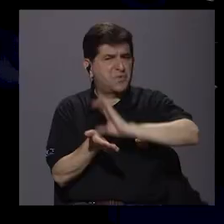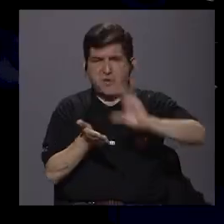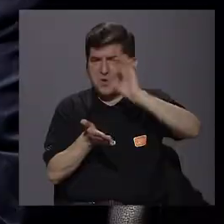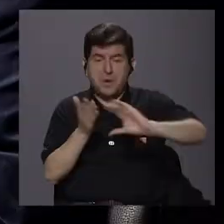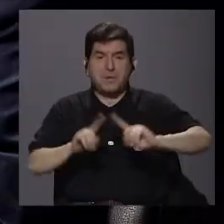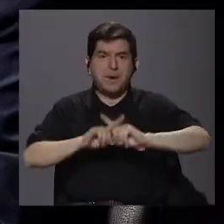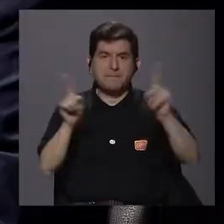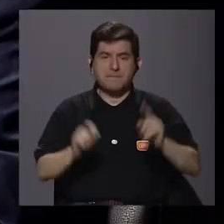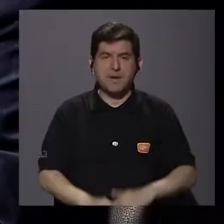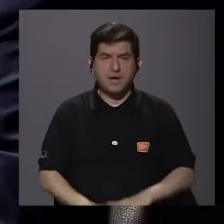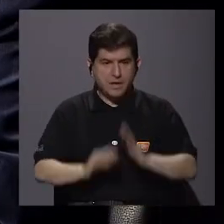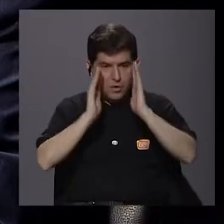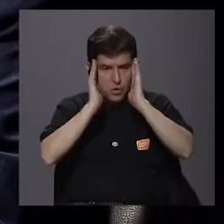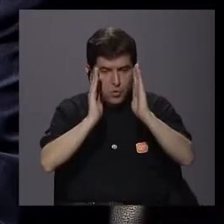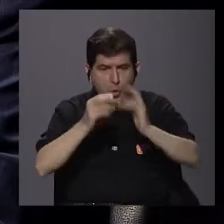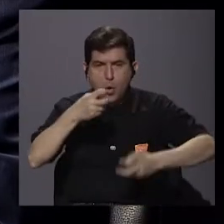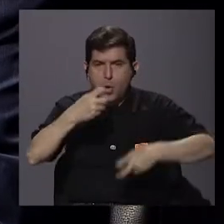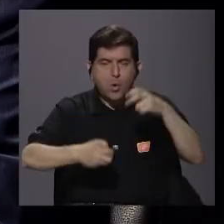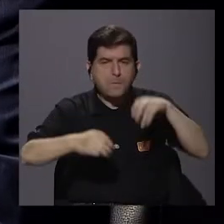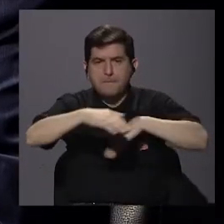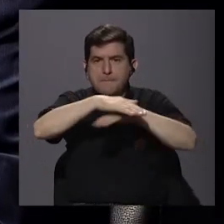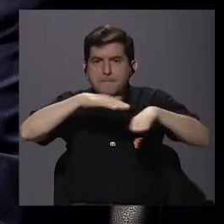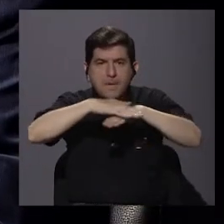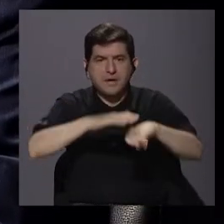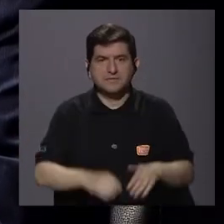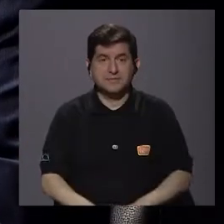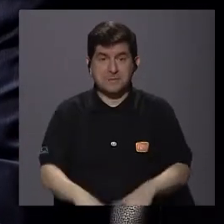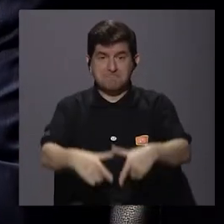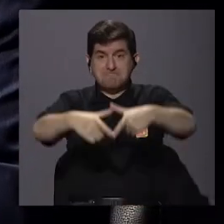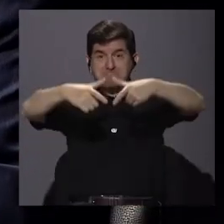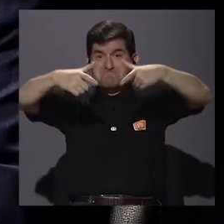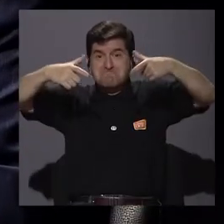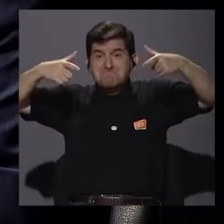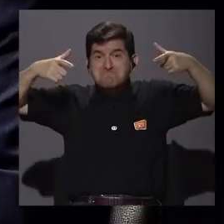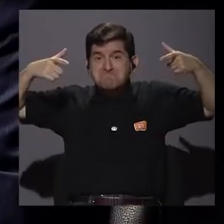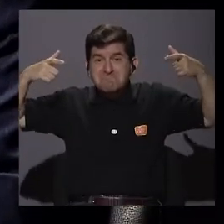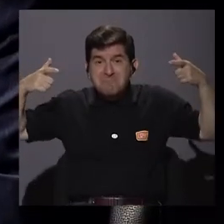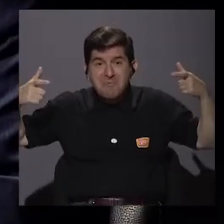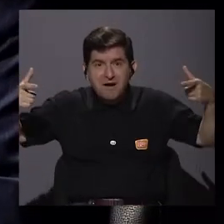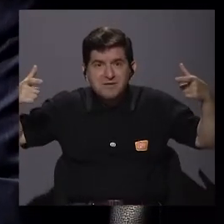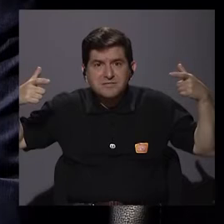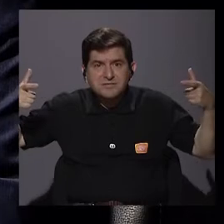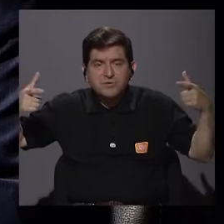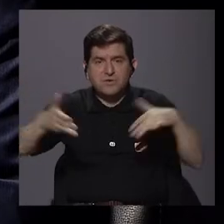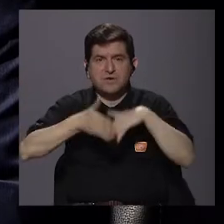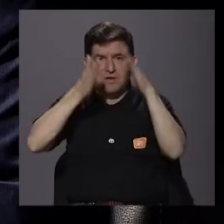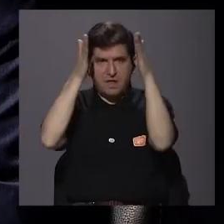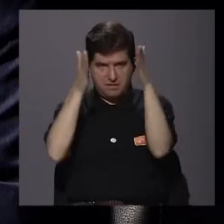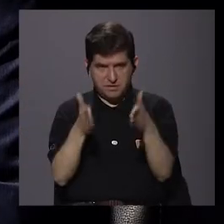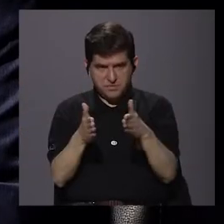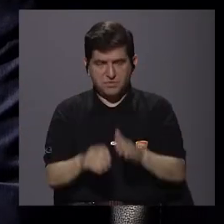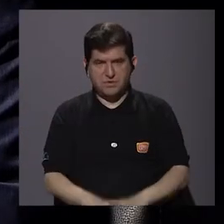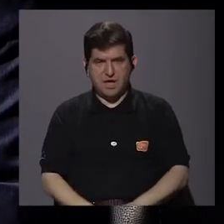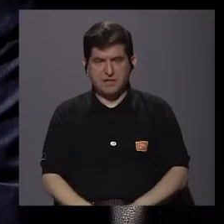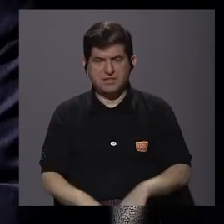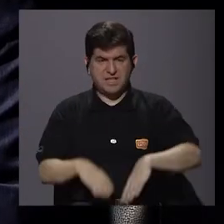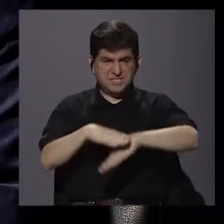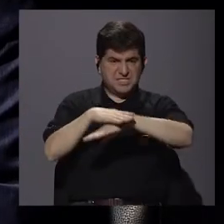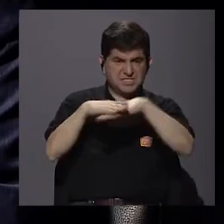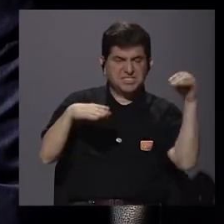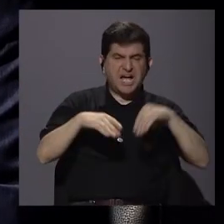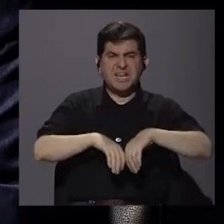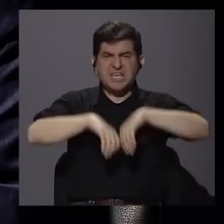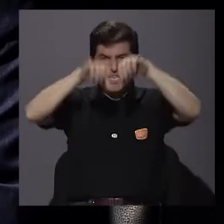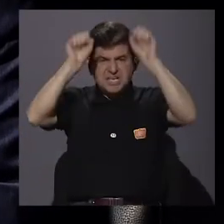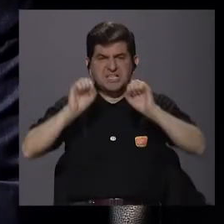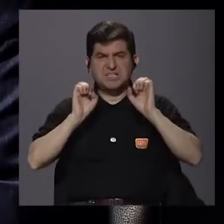pero no se atacan problemas básicos la mayoría pero la inmensa mayoría de los estudiantes que salen del sistema